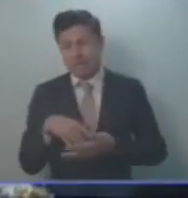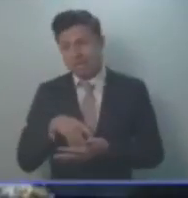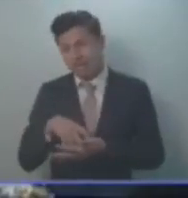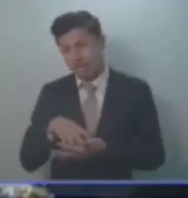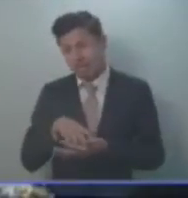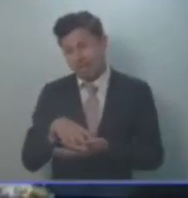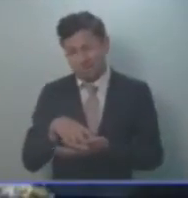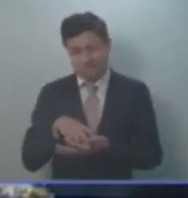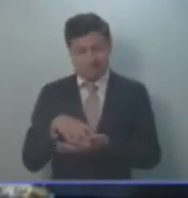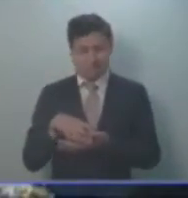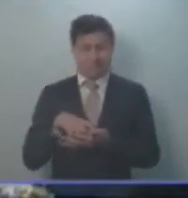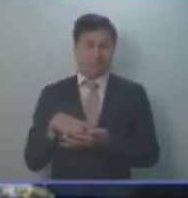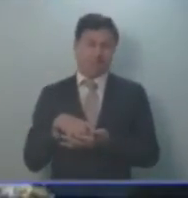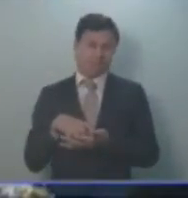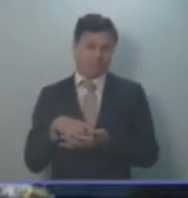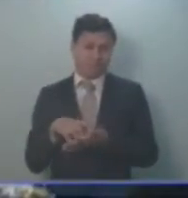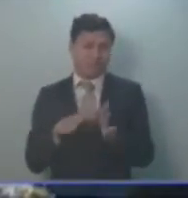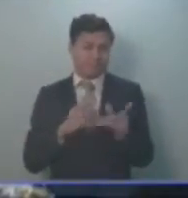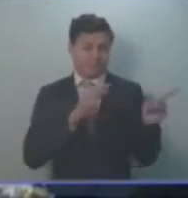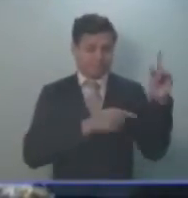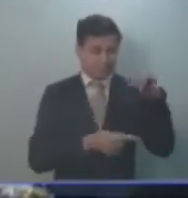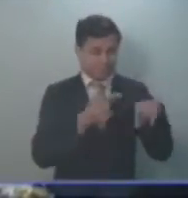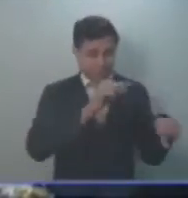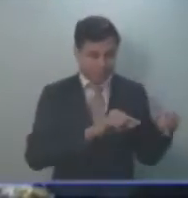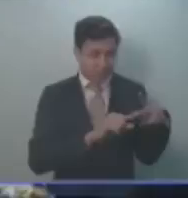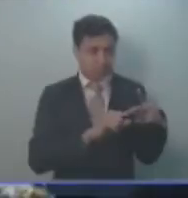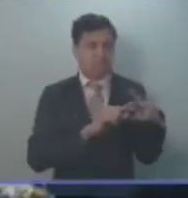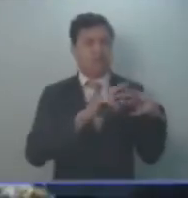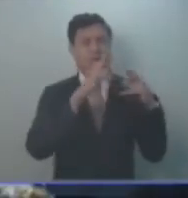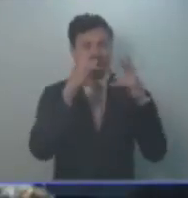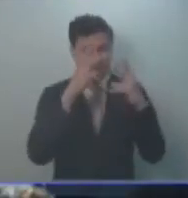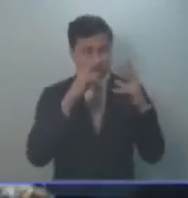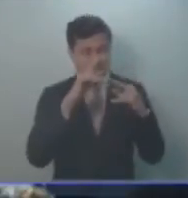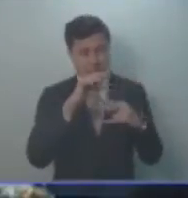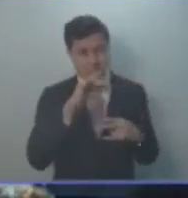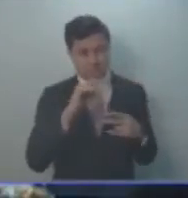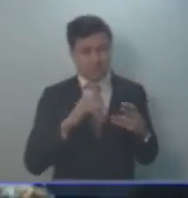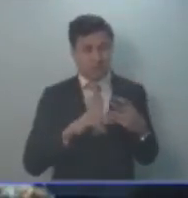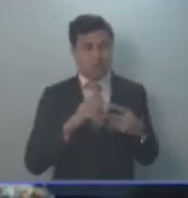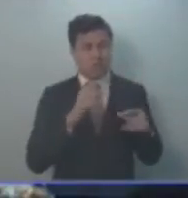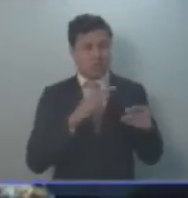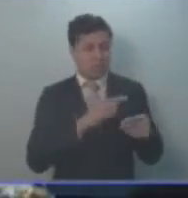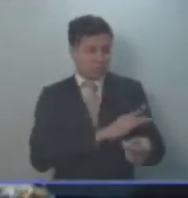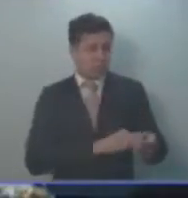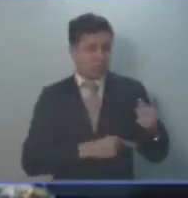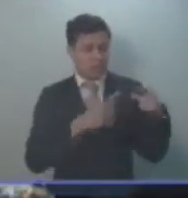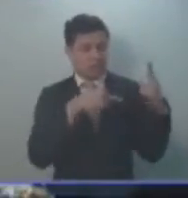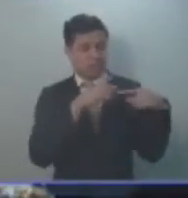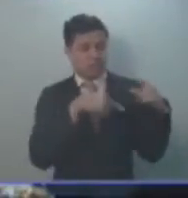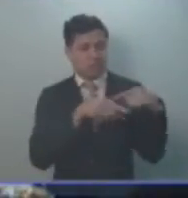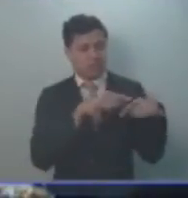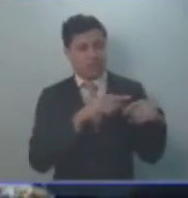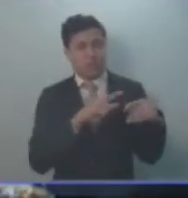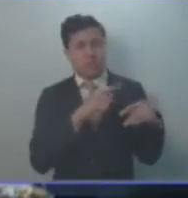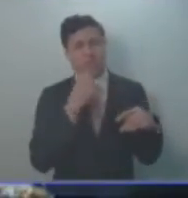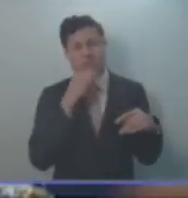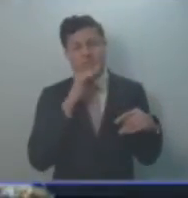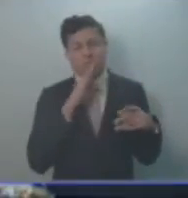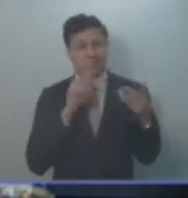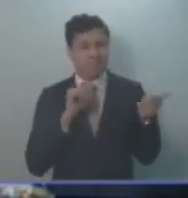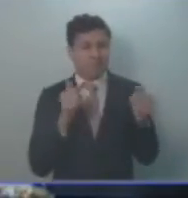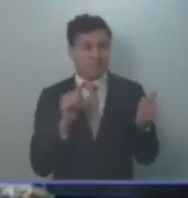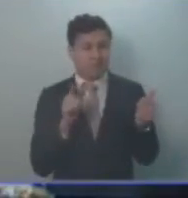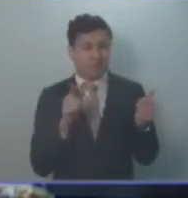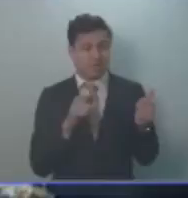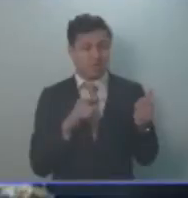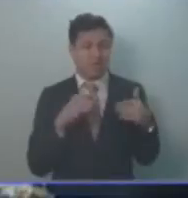radioterapia, quimioterapia o diálisis, según sea la enfermedad, causándole